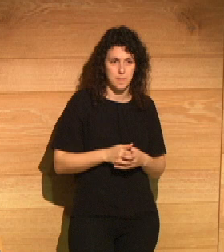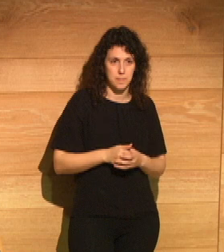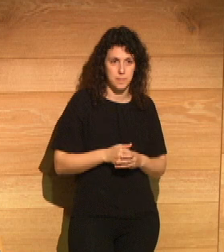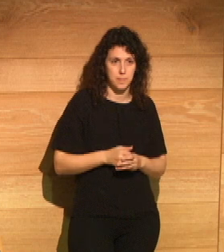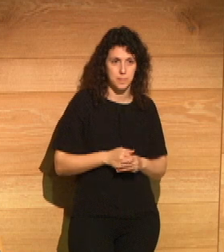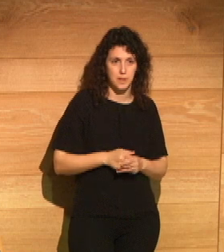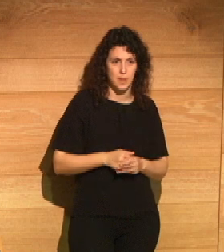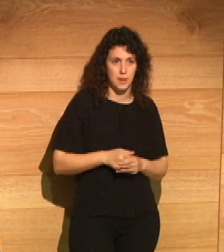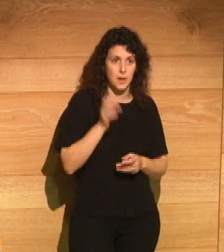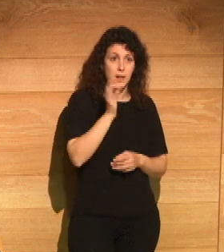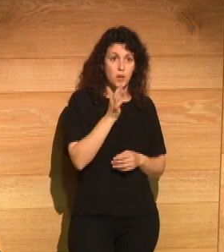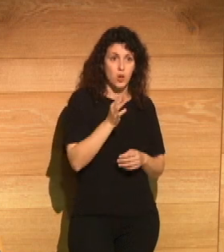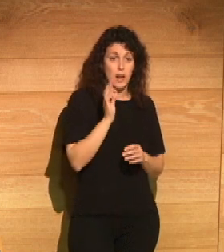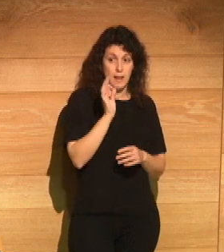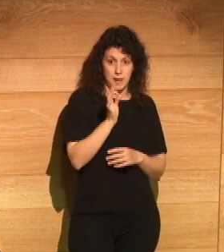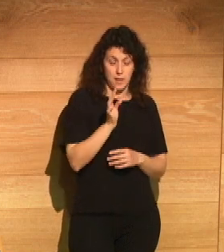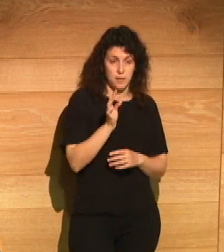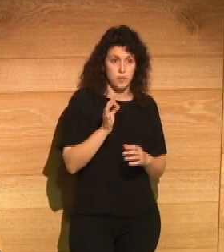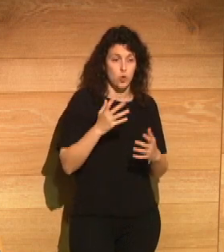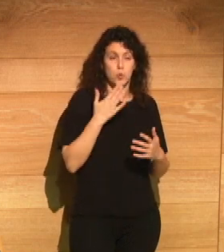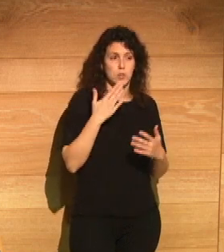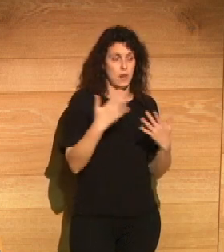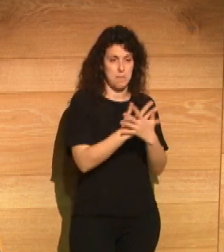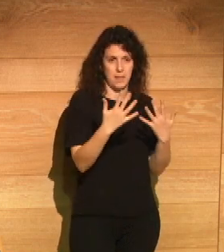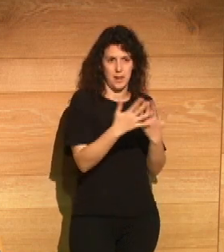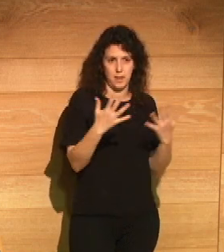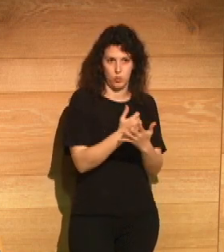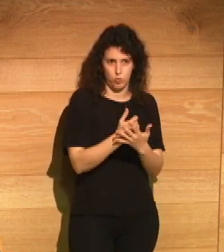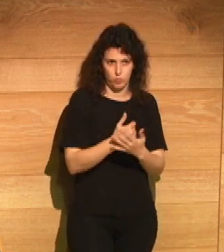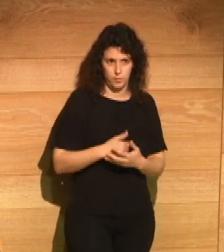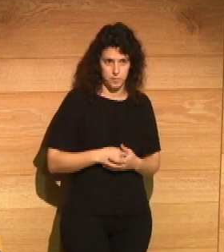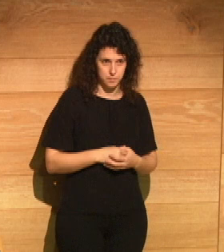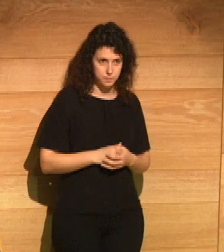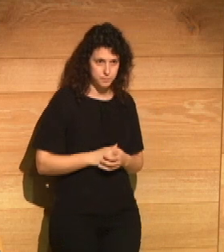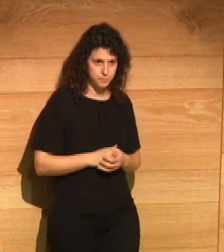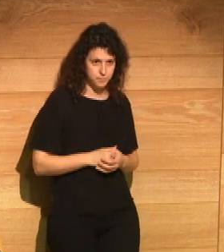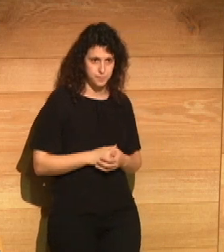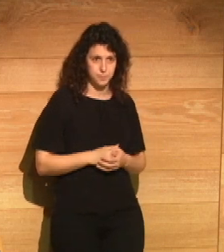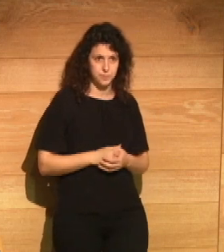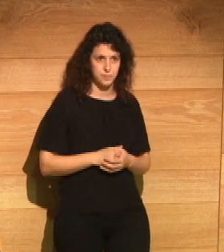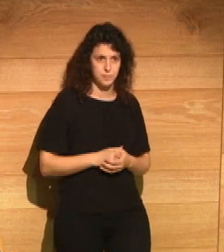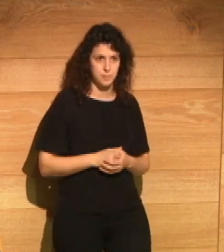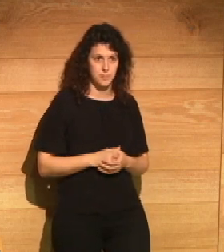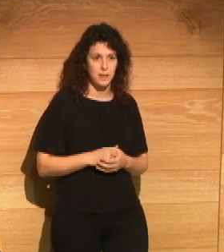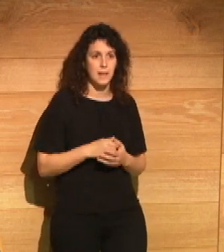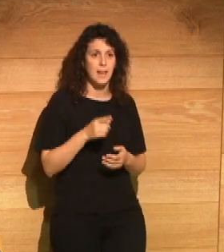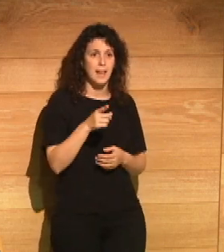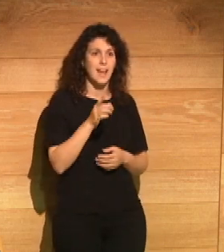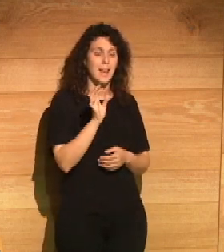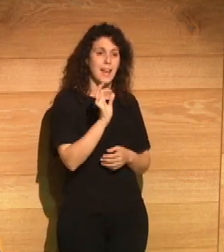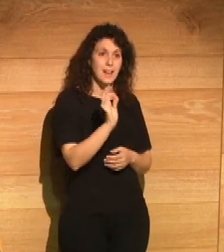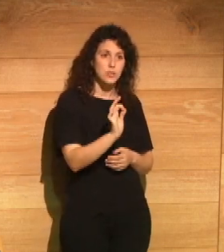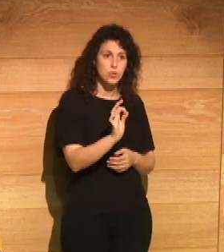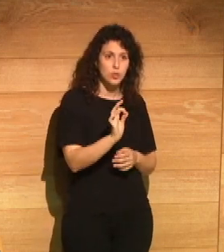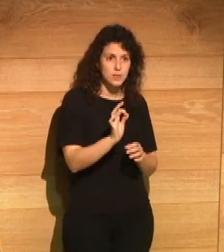Y creo que la verdad es una mezcla de todo, entonces ahí, ¿no? Eso es lo